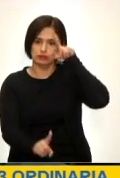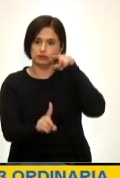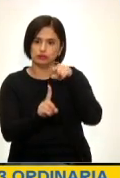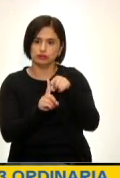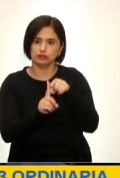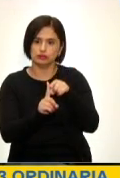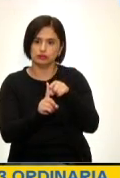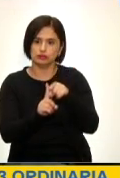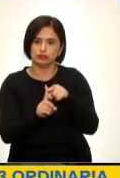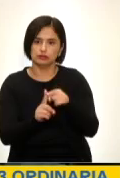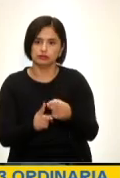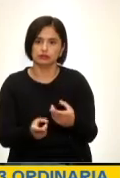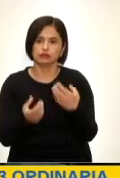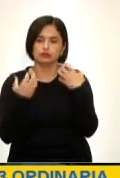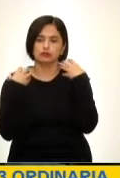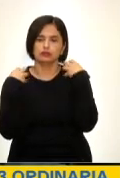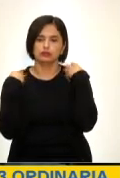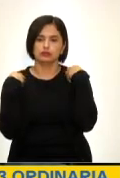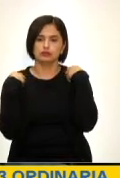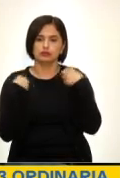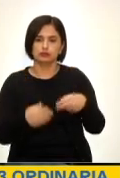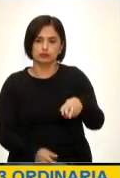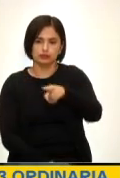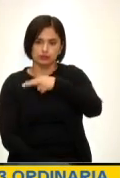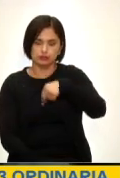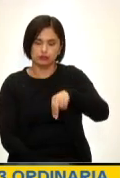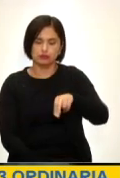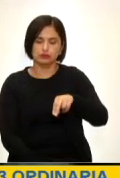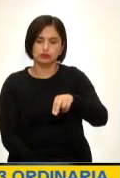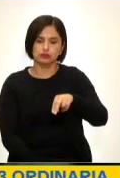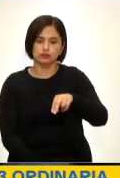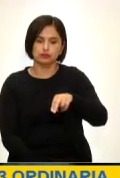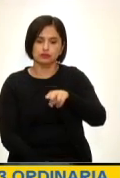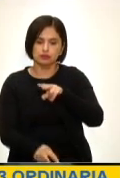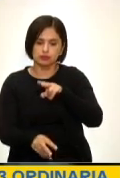es nuestra tarea, esa es nuestra misión.